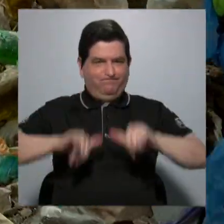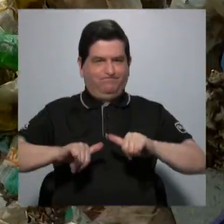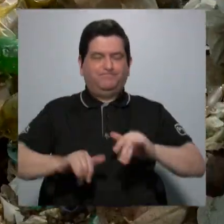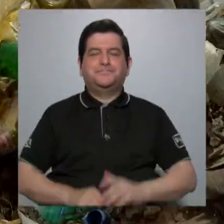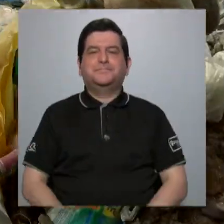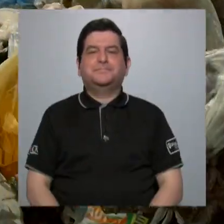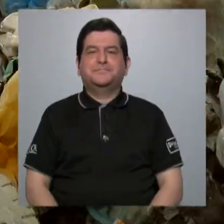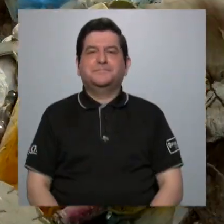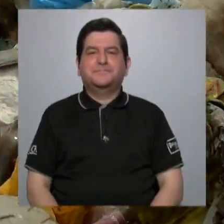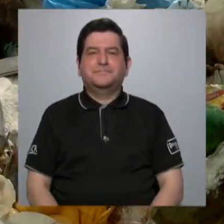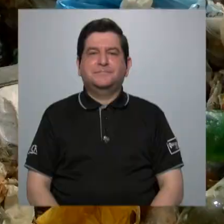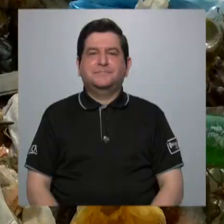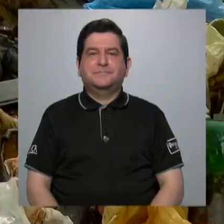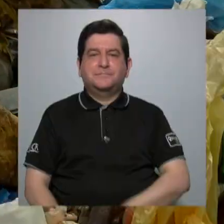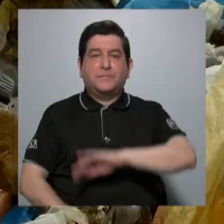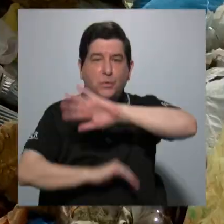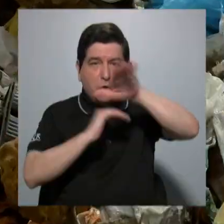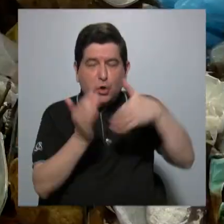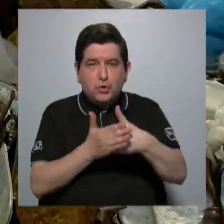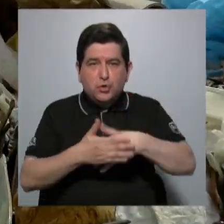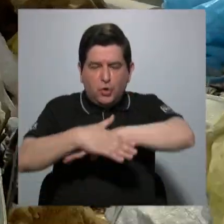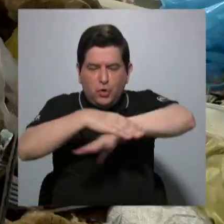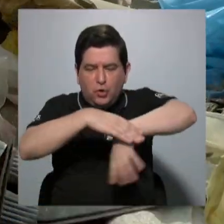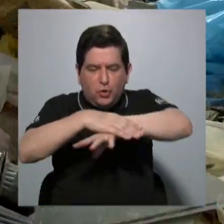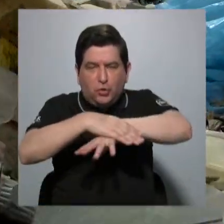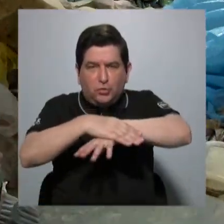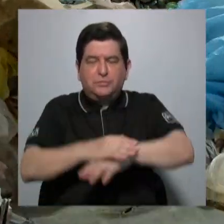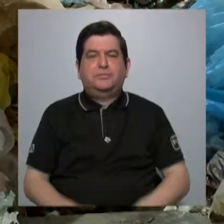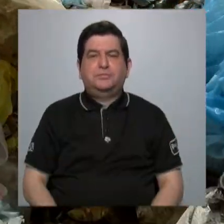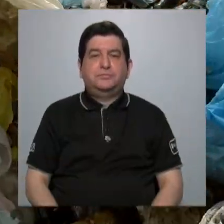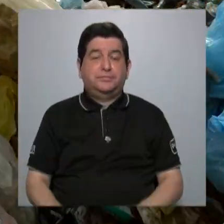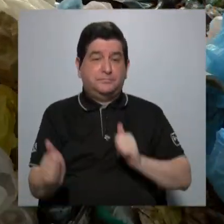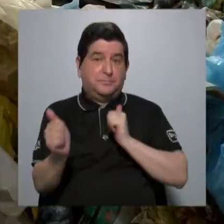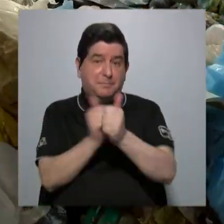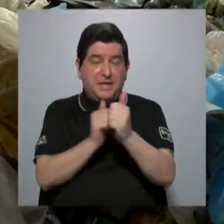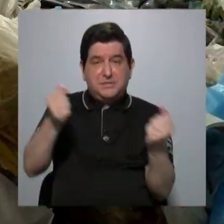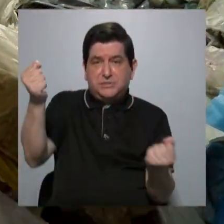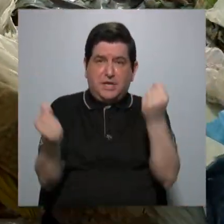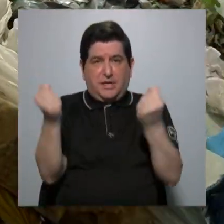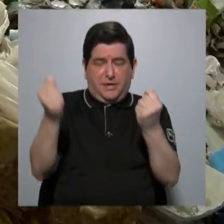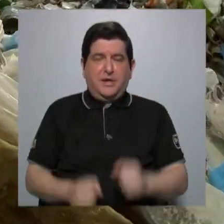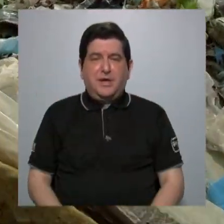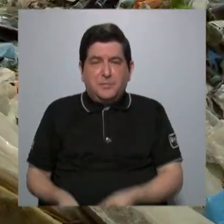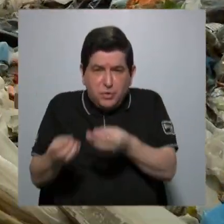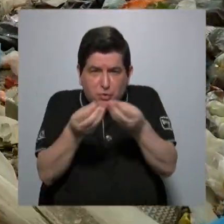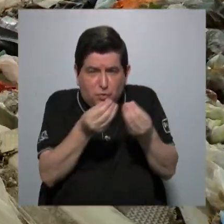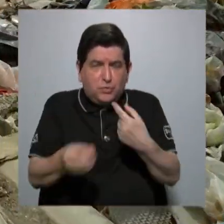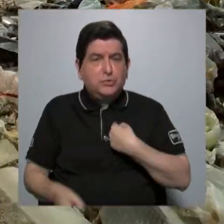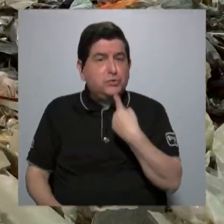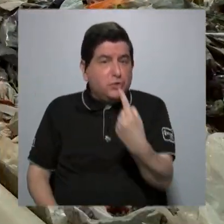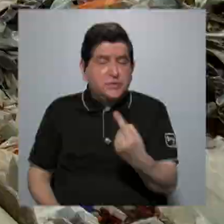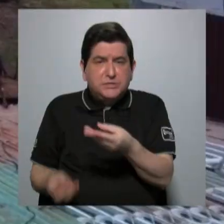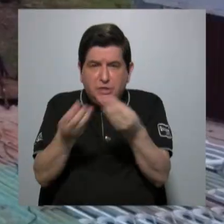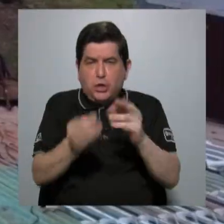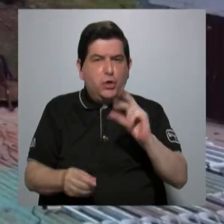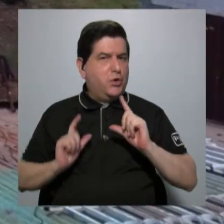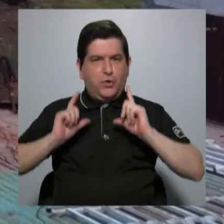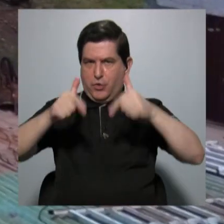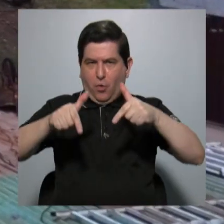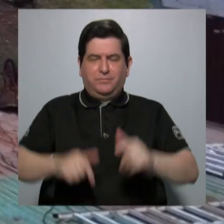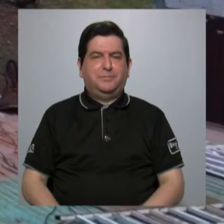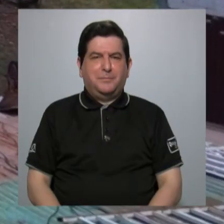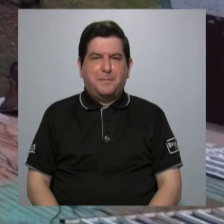modelo insostenible, porque estamos echando todo mezclado. Cuando pasa el camión de los residuos, yo uso residuos y no